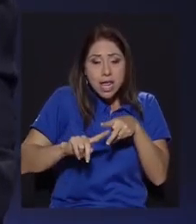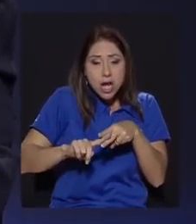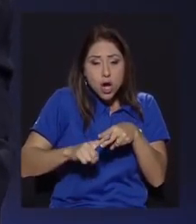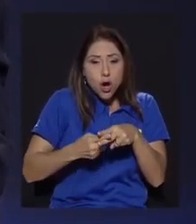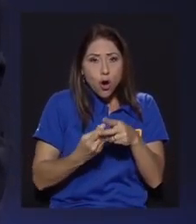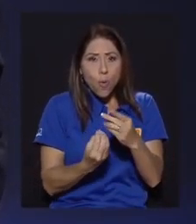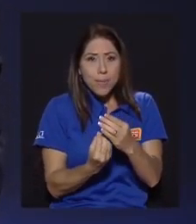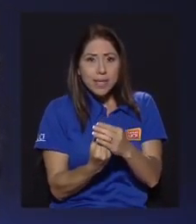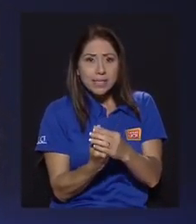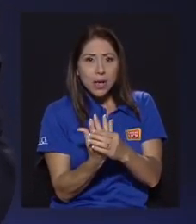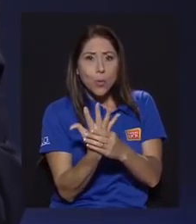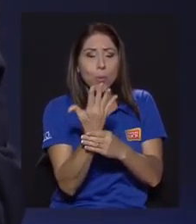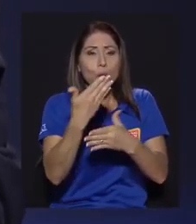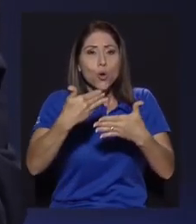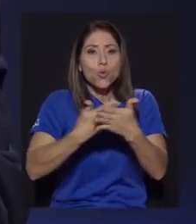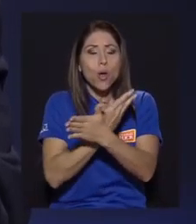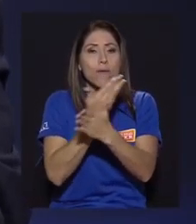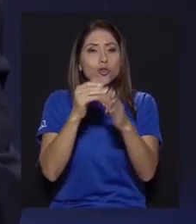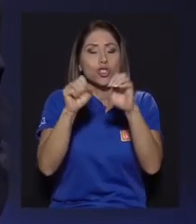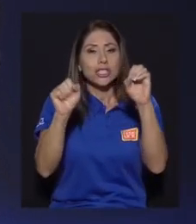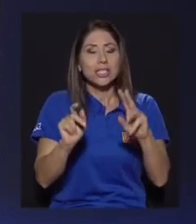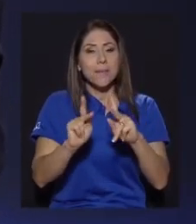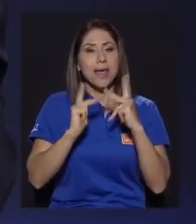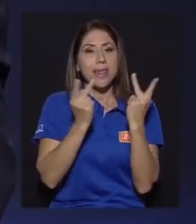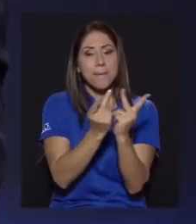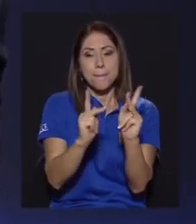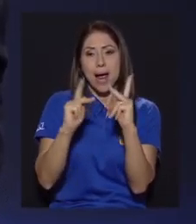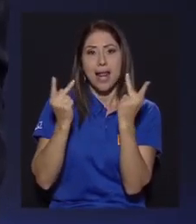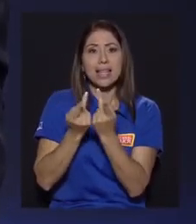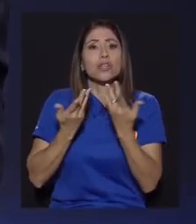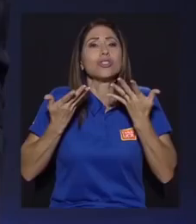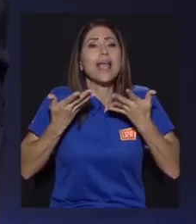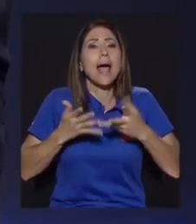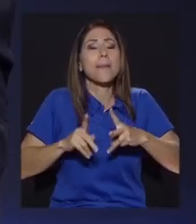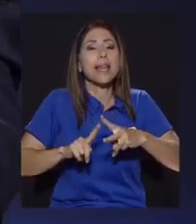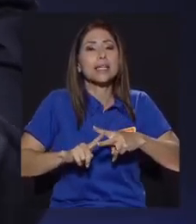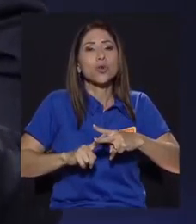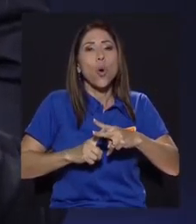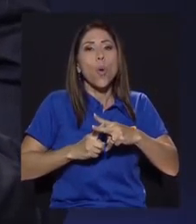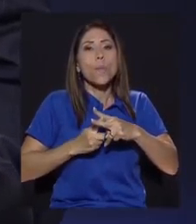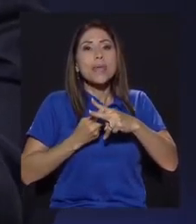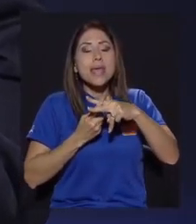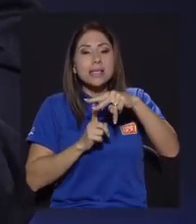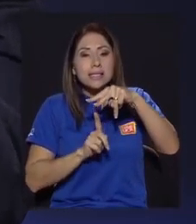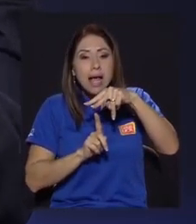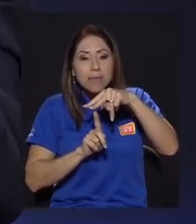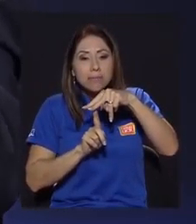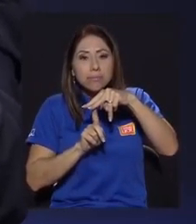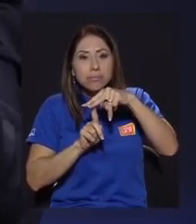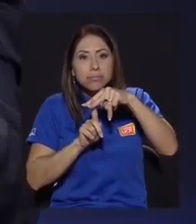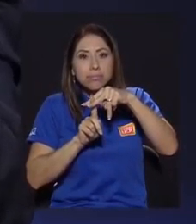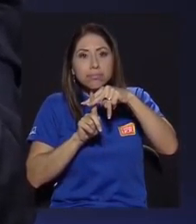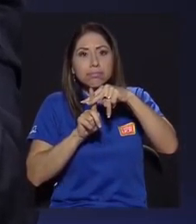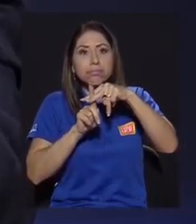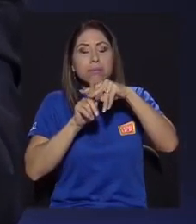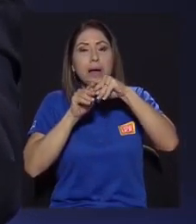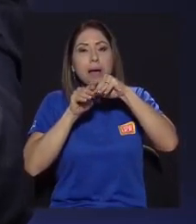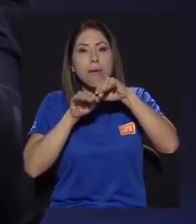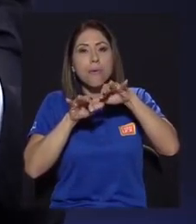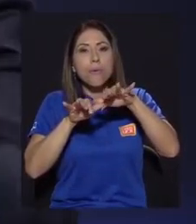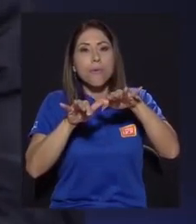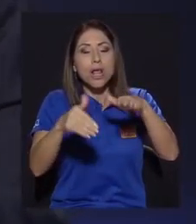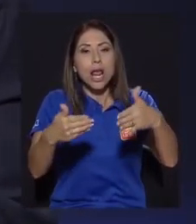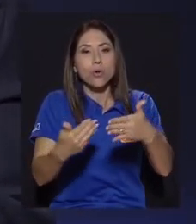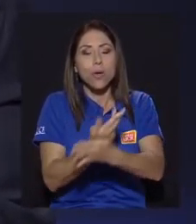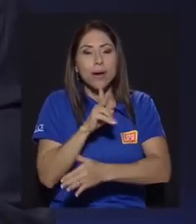un nuevo sistema de partidos que apenas comienza a esbozarse el atisbo de lo que será la